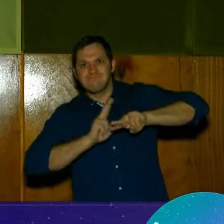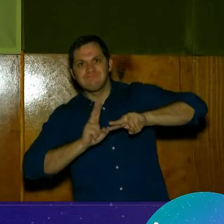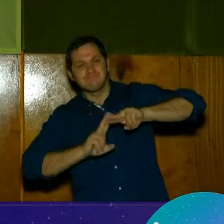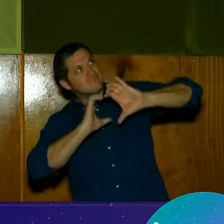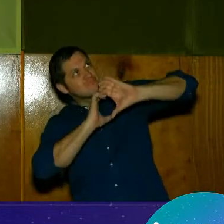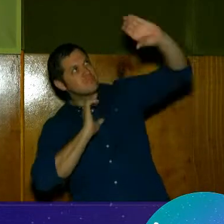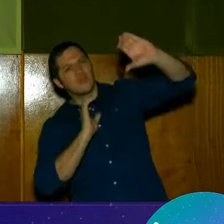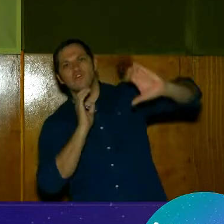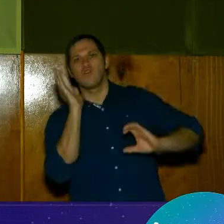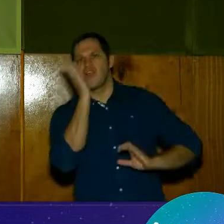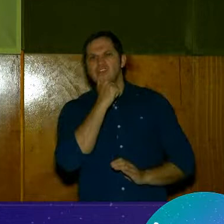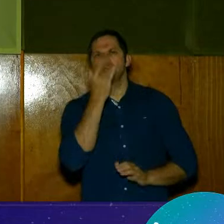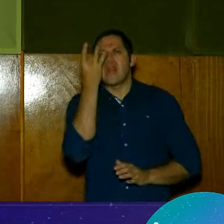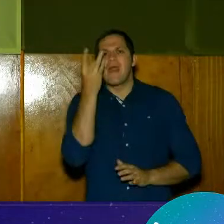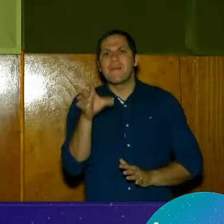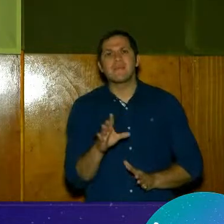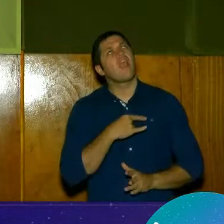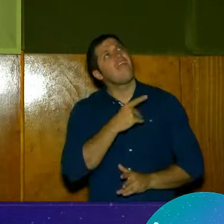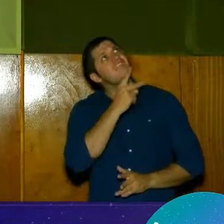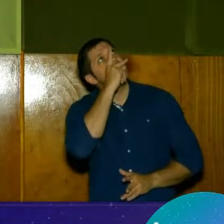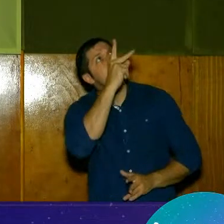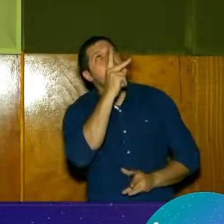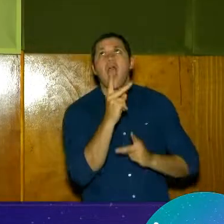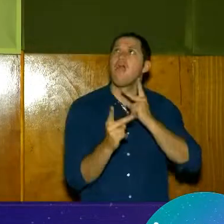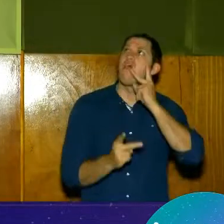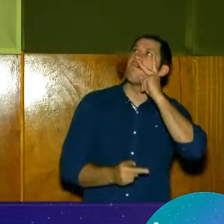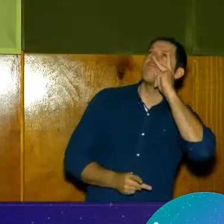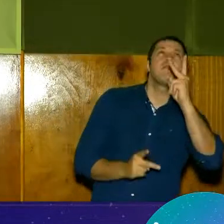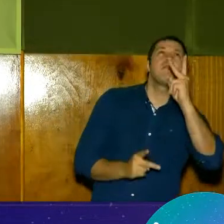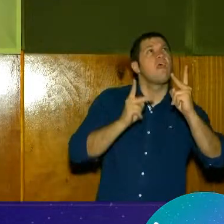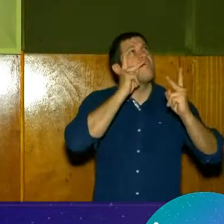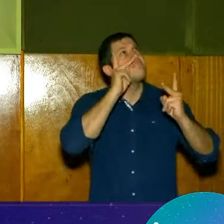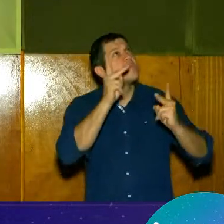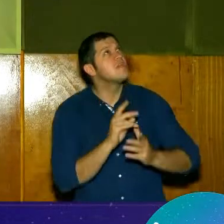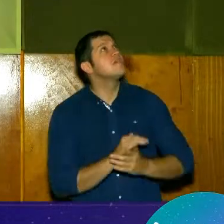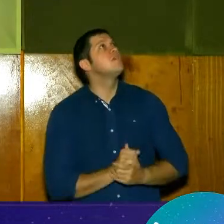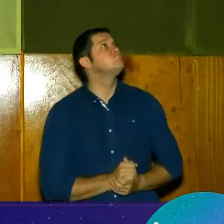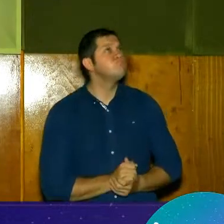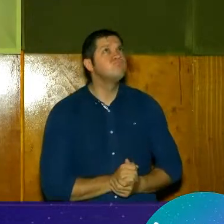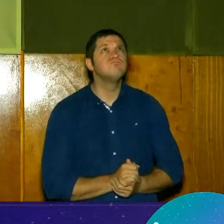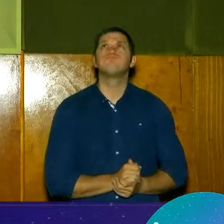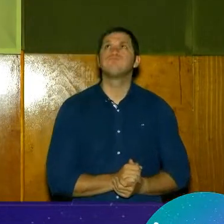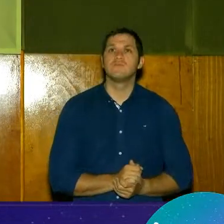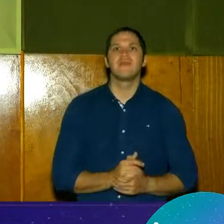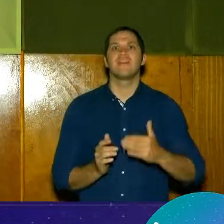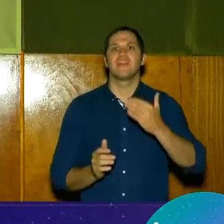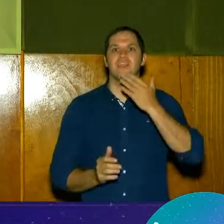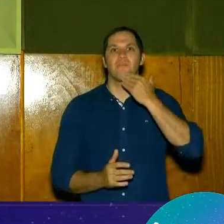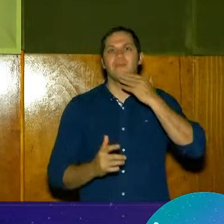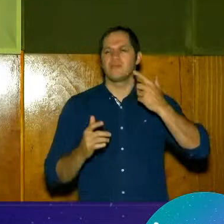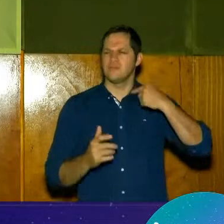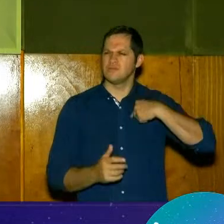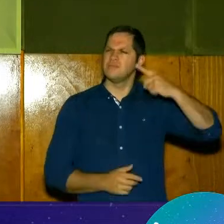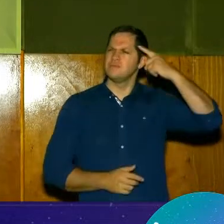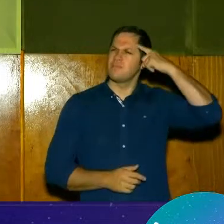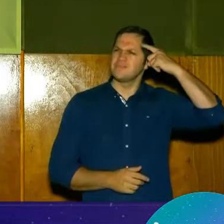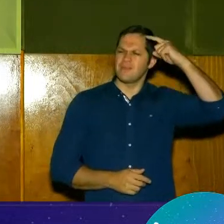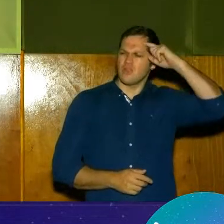cielo y aprender de eso no tenían telescopios la física que conocían era muy básica